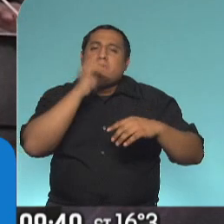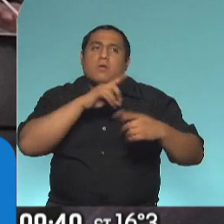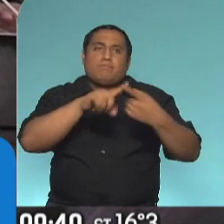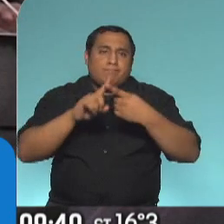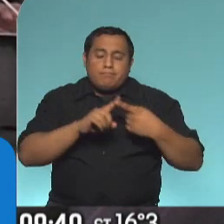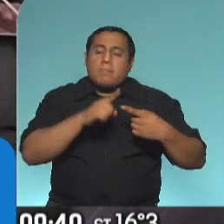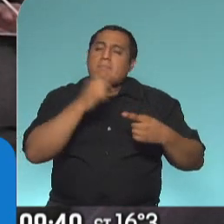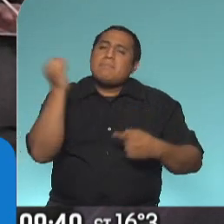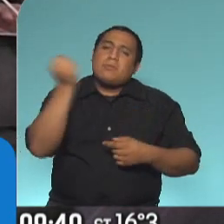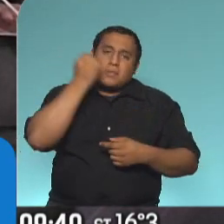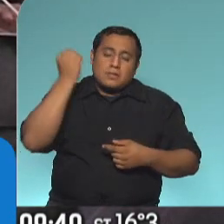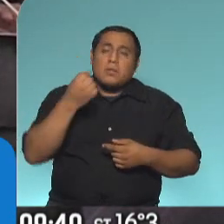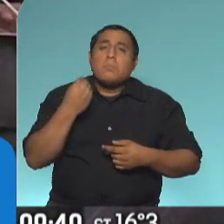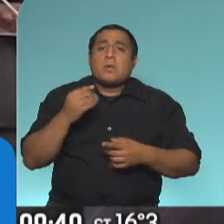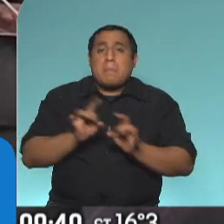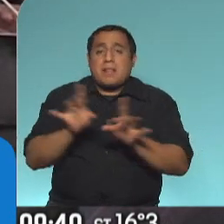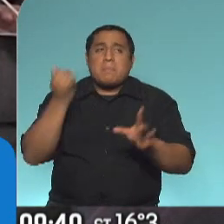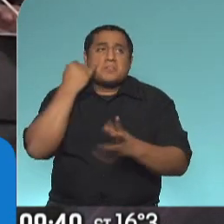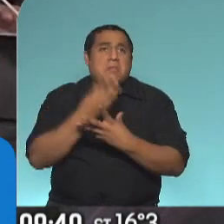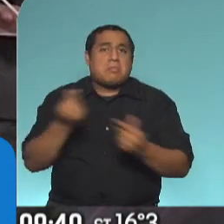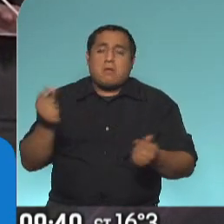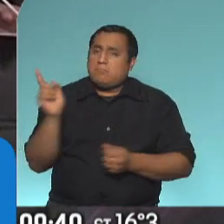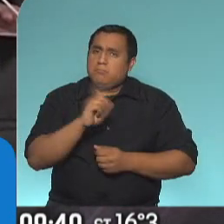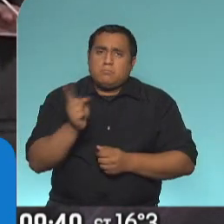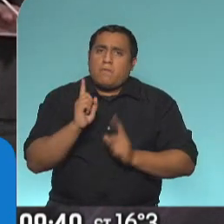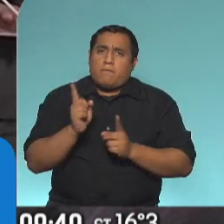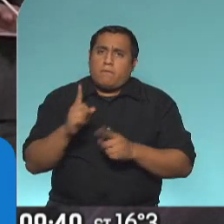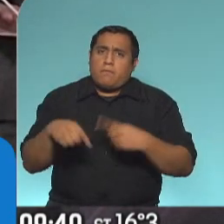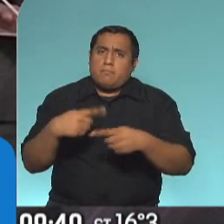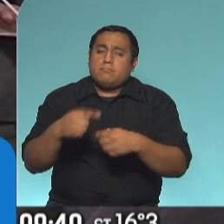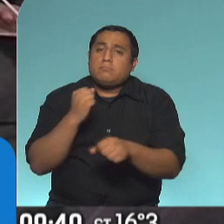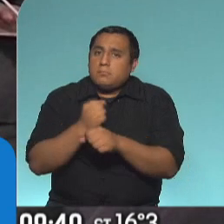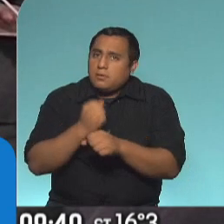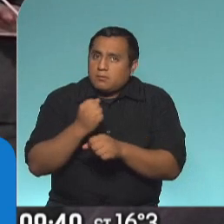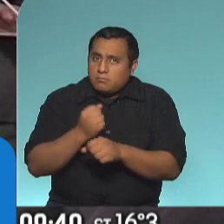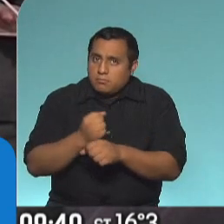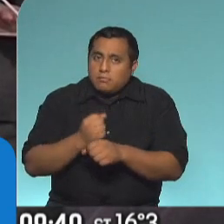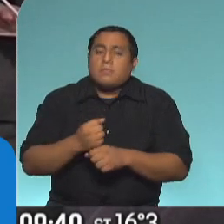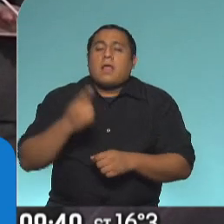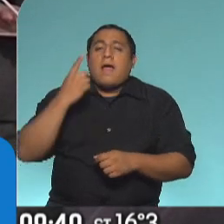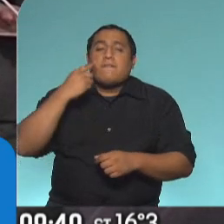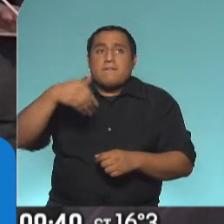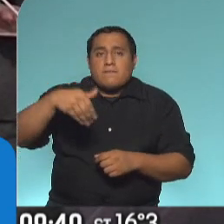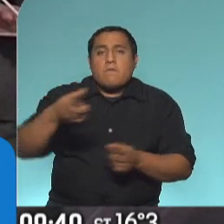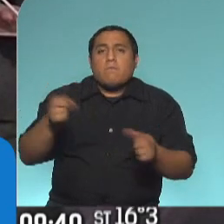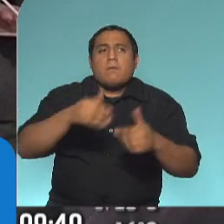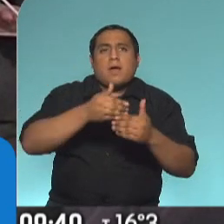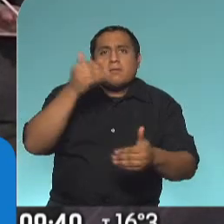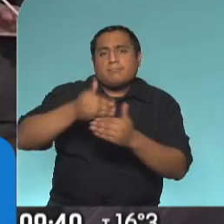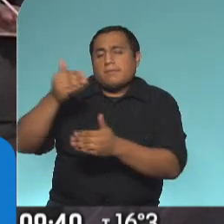fundamentales porque la pandemia no pasó y seguimos trabajando para poder continuar las aperturas, continuar